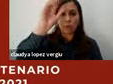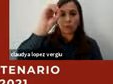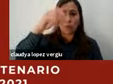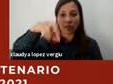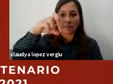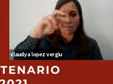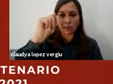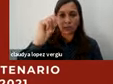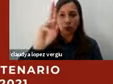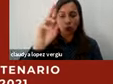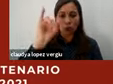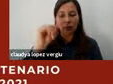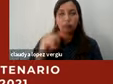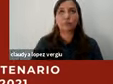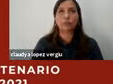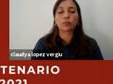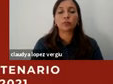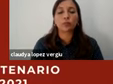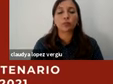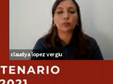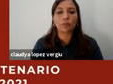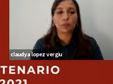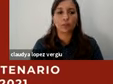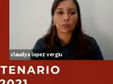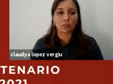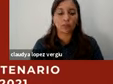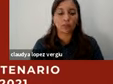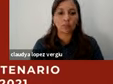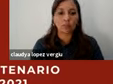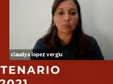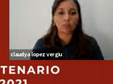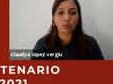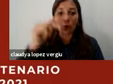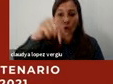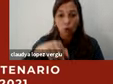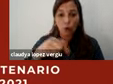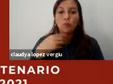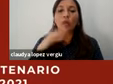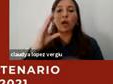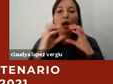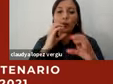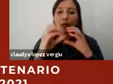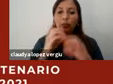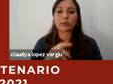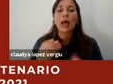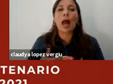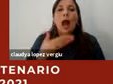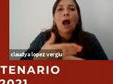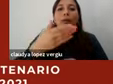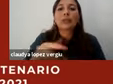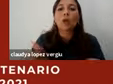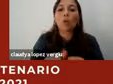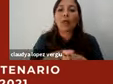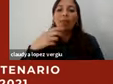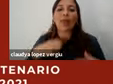Presupuesto, quien es a su vez el secretario técnico de este grupo de trabajo. Y el día de hoy voy a comentarles sobre los avances en igualdad de